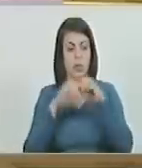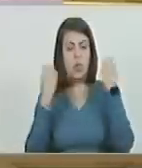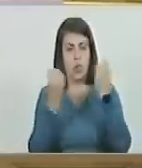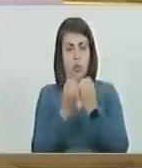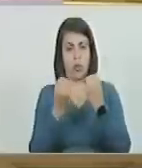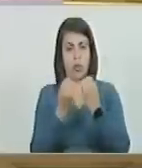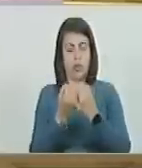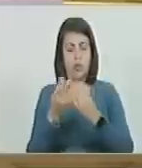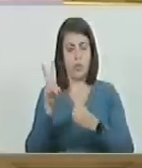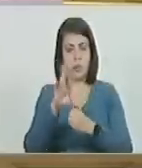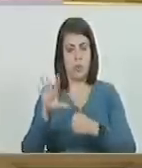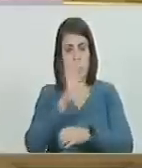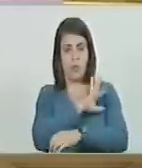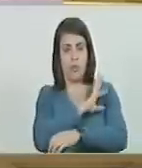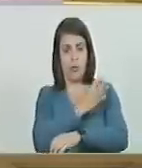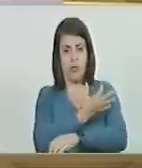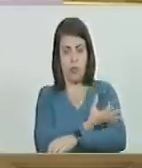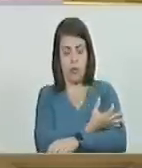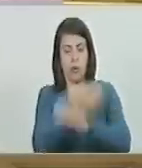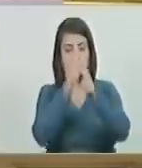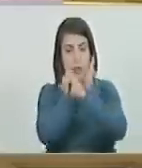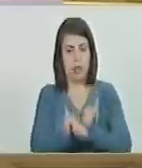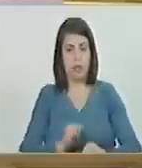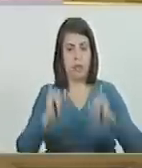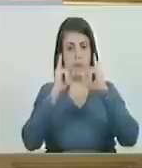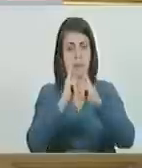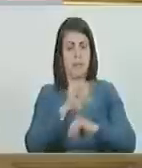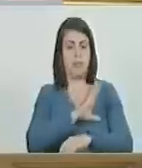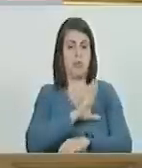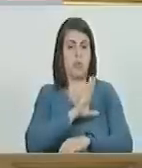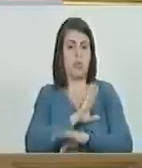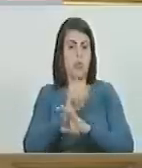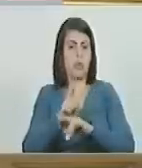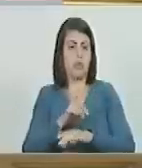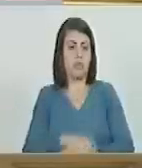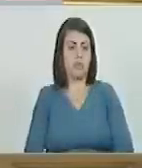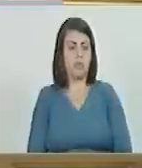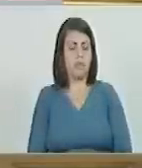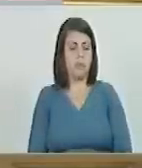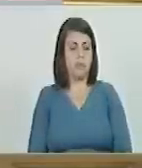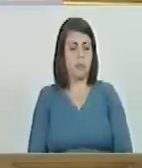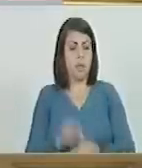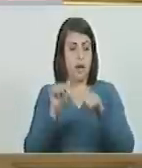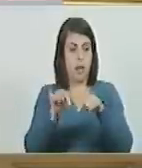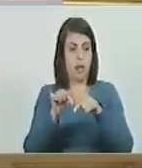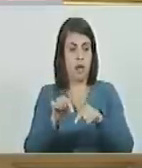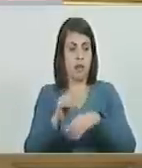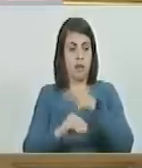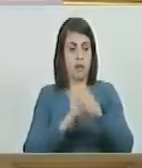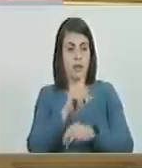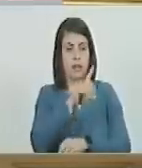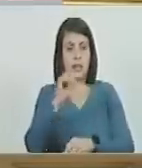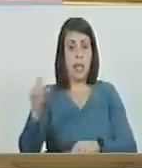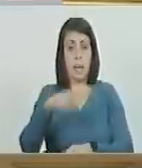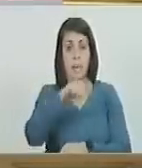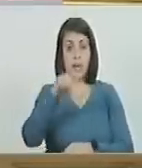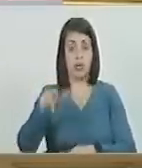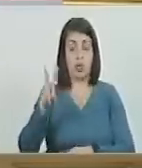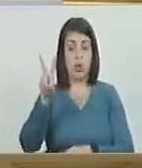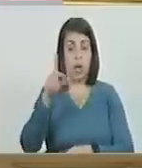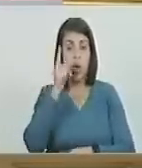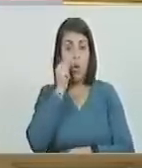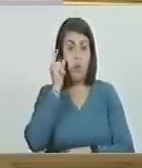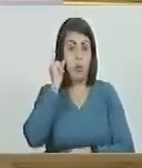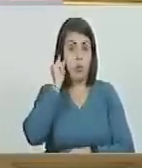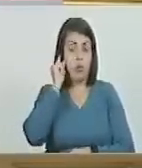organismos del Estado fuertes, independientes, autónomos. Ahí hay una lista de más de 100 venezolanas y